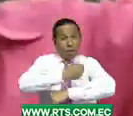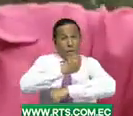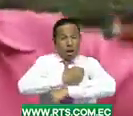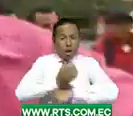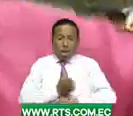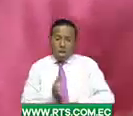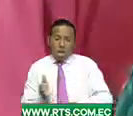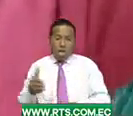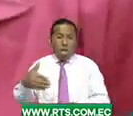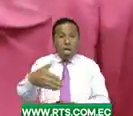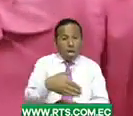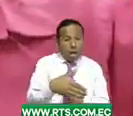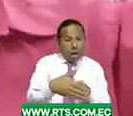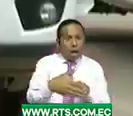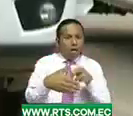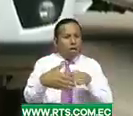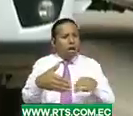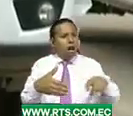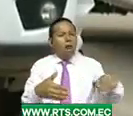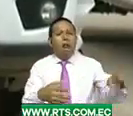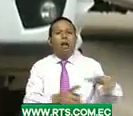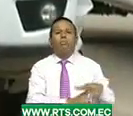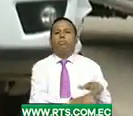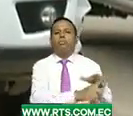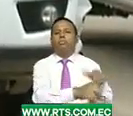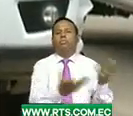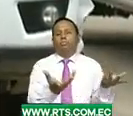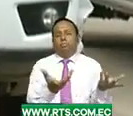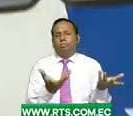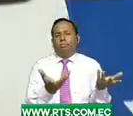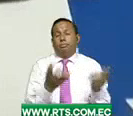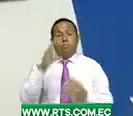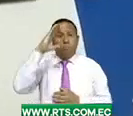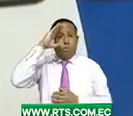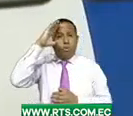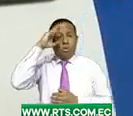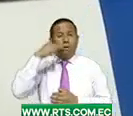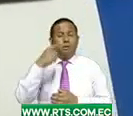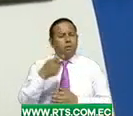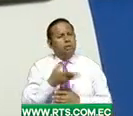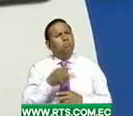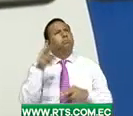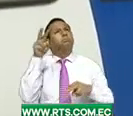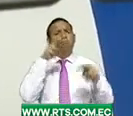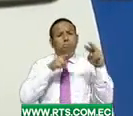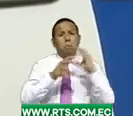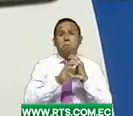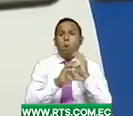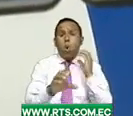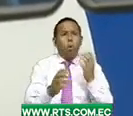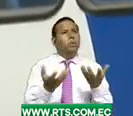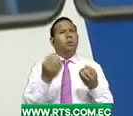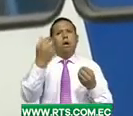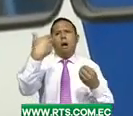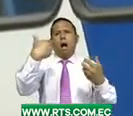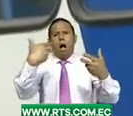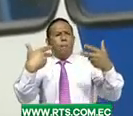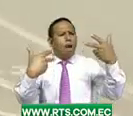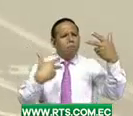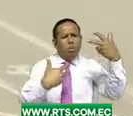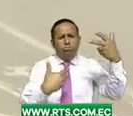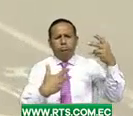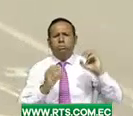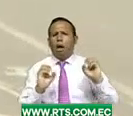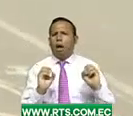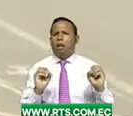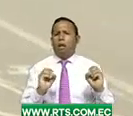los delincuentes, ahí se pierden para adentro. La policía dijo que el bus no tenía cámaras ni botón de pánico, pero que analizarán los registros de